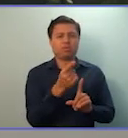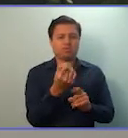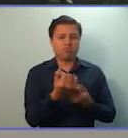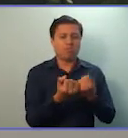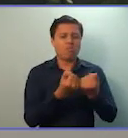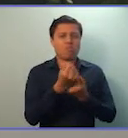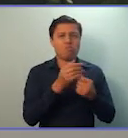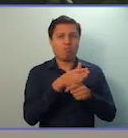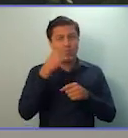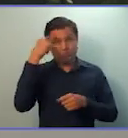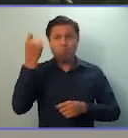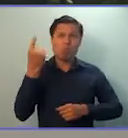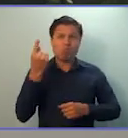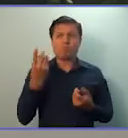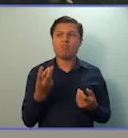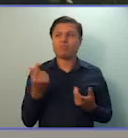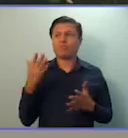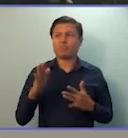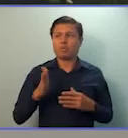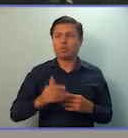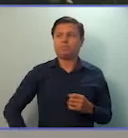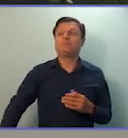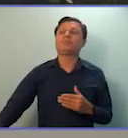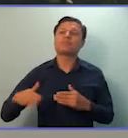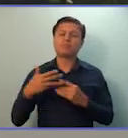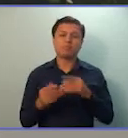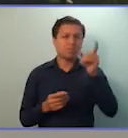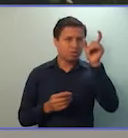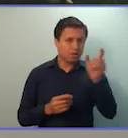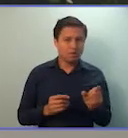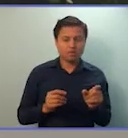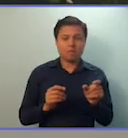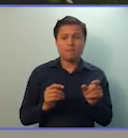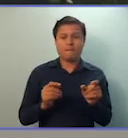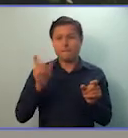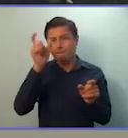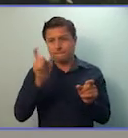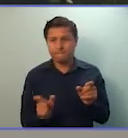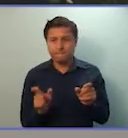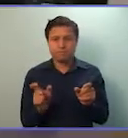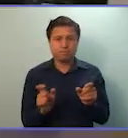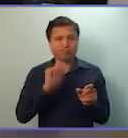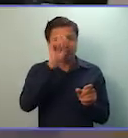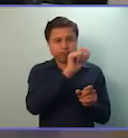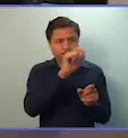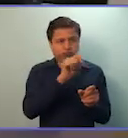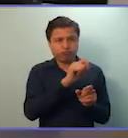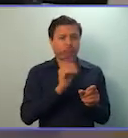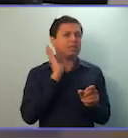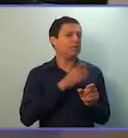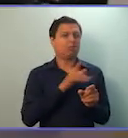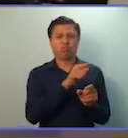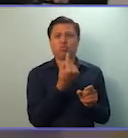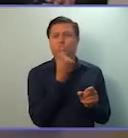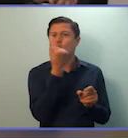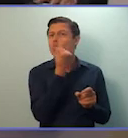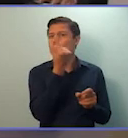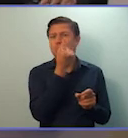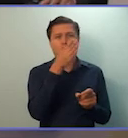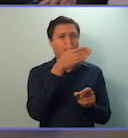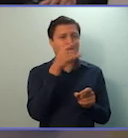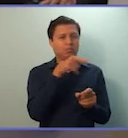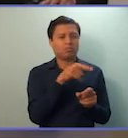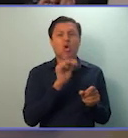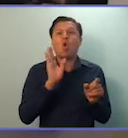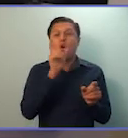va a ayudar a los partidos ya la población a saber más o menos cuántos diputados puede tener a tempranas horas un partido como 16 dinámicas claro